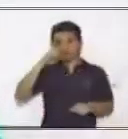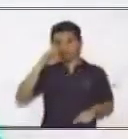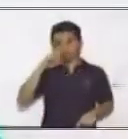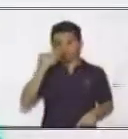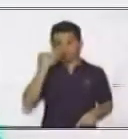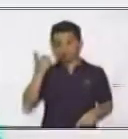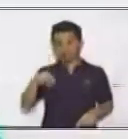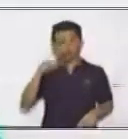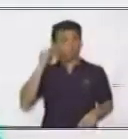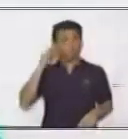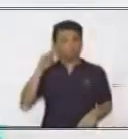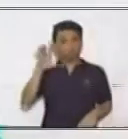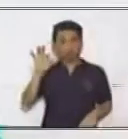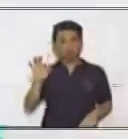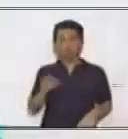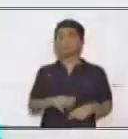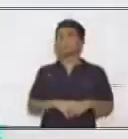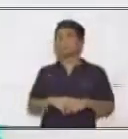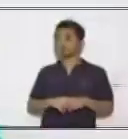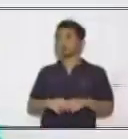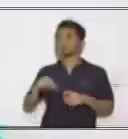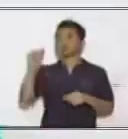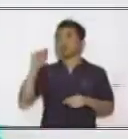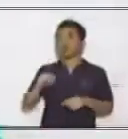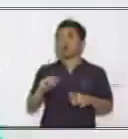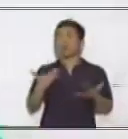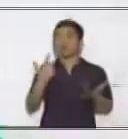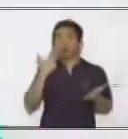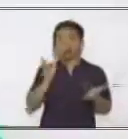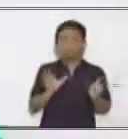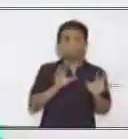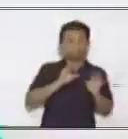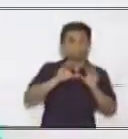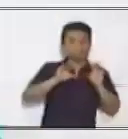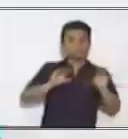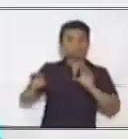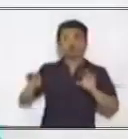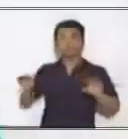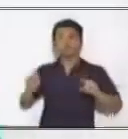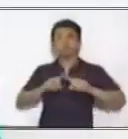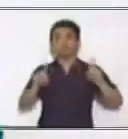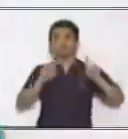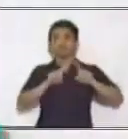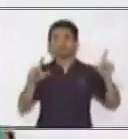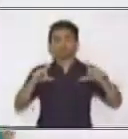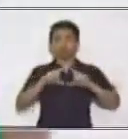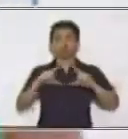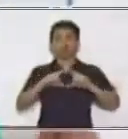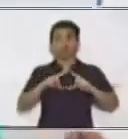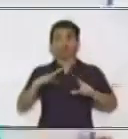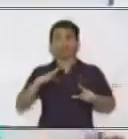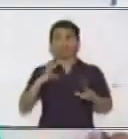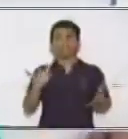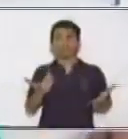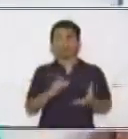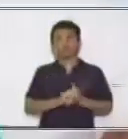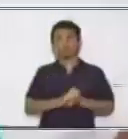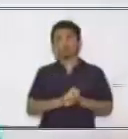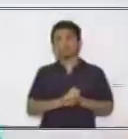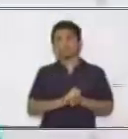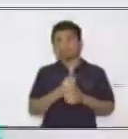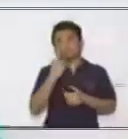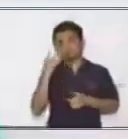Pero hoy vamos a clasificar los tipos de triángulos que hay. ¿Cómo lo vamos a